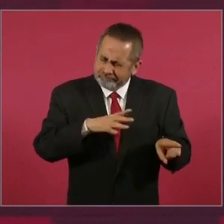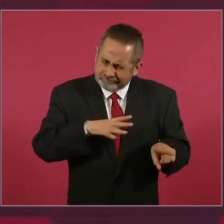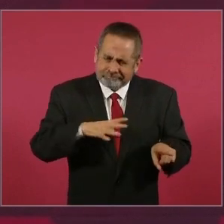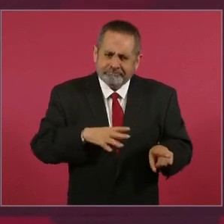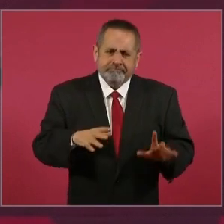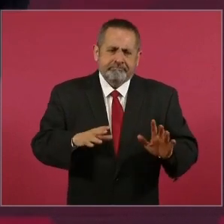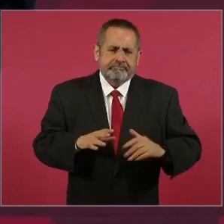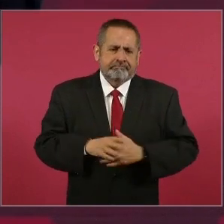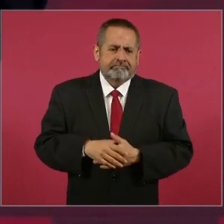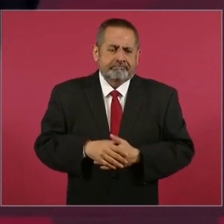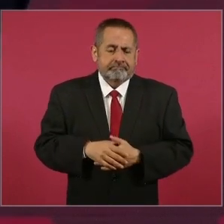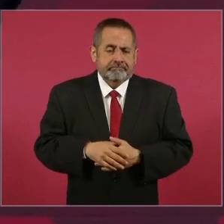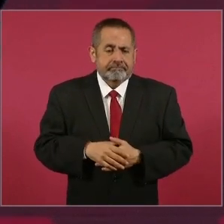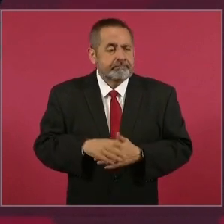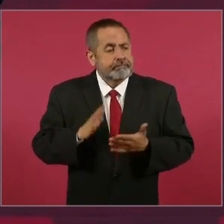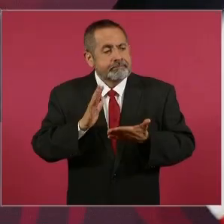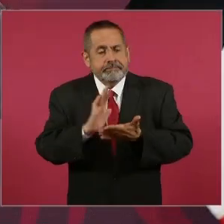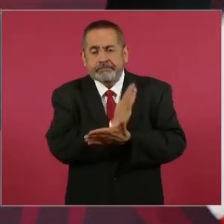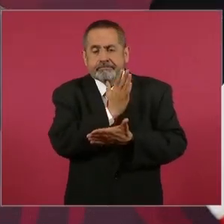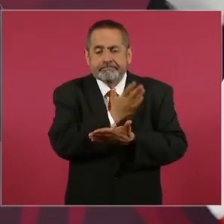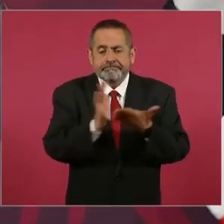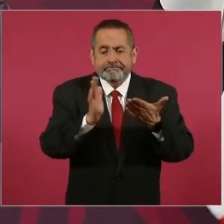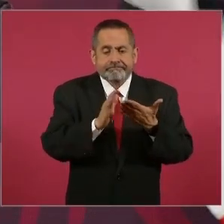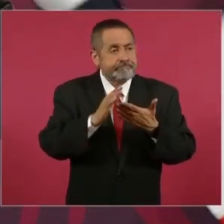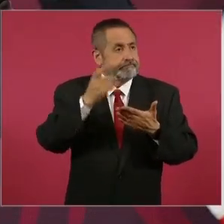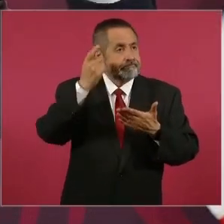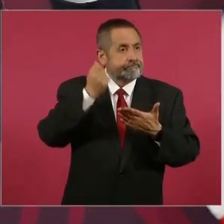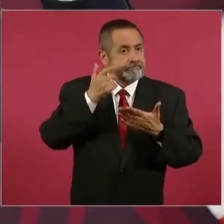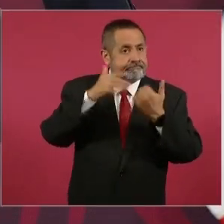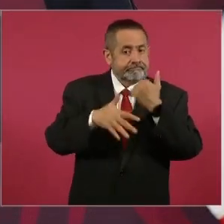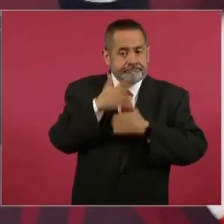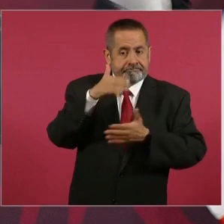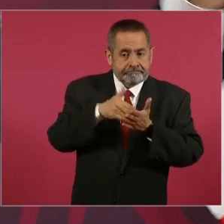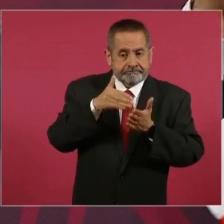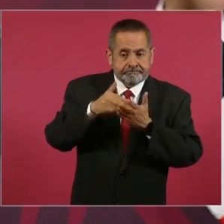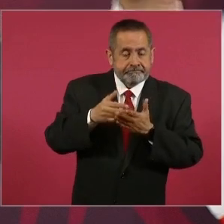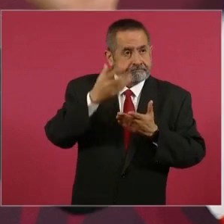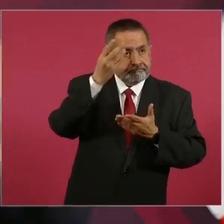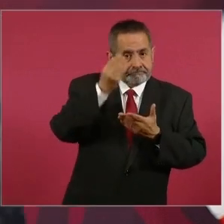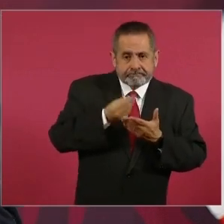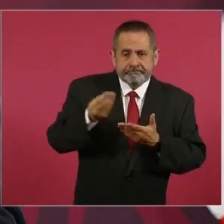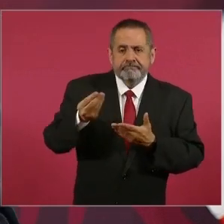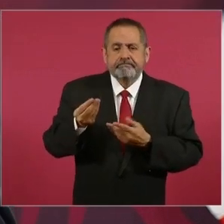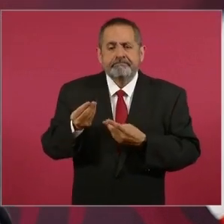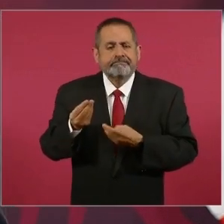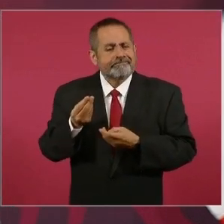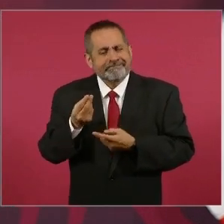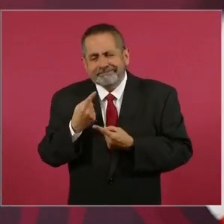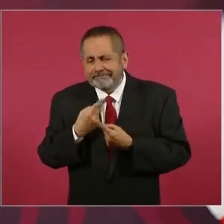aclararlo que es un fondo ahí para garantizar